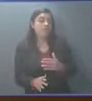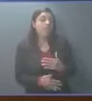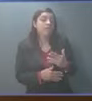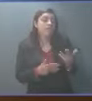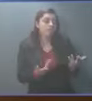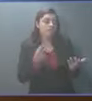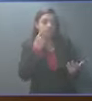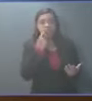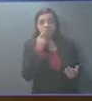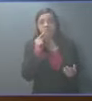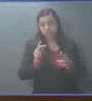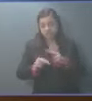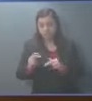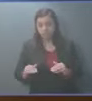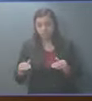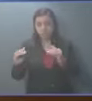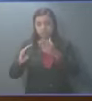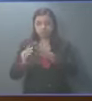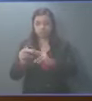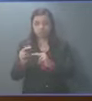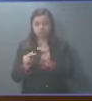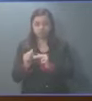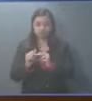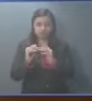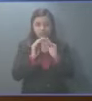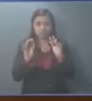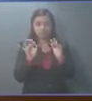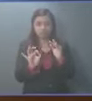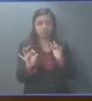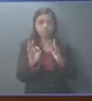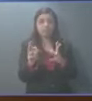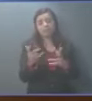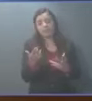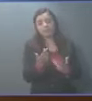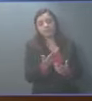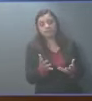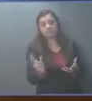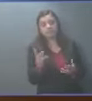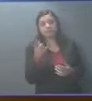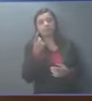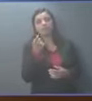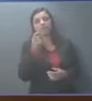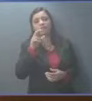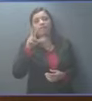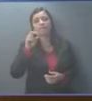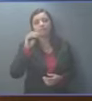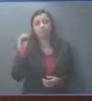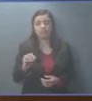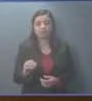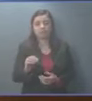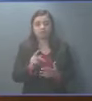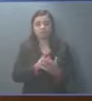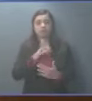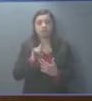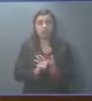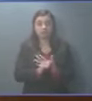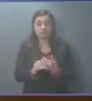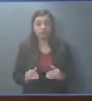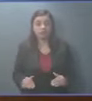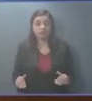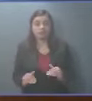parte de la obra civil. Y de esta ya prácticamente nos falta un 30% de todo el proyecto del edificio.